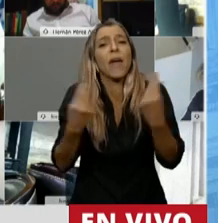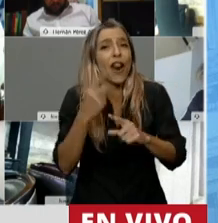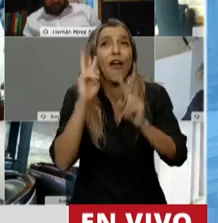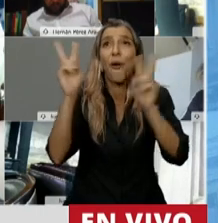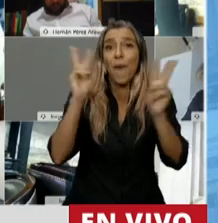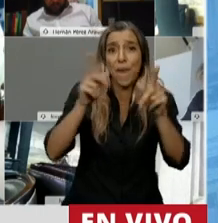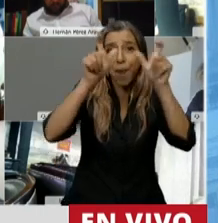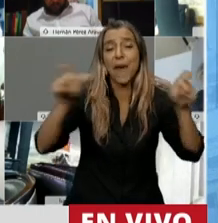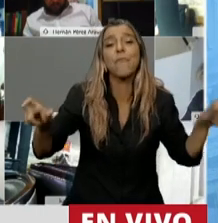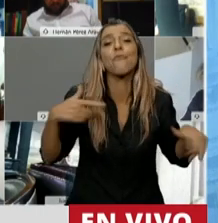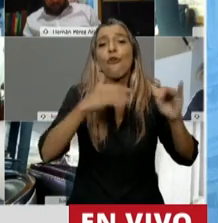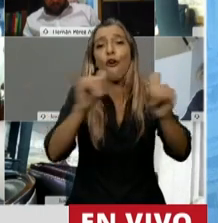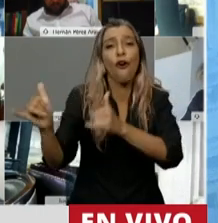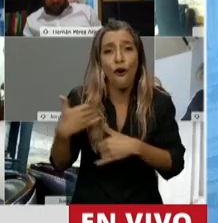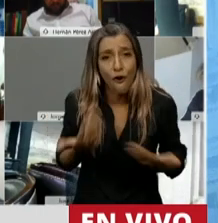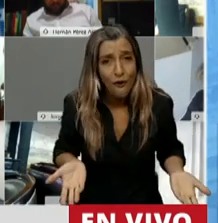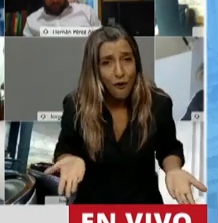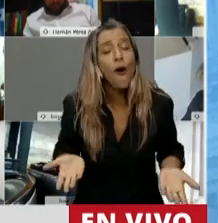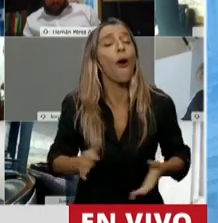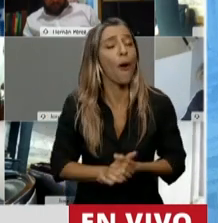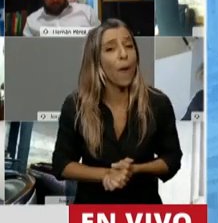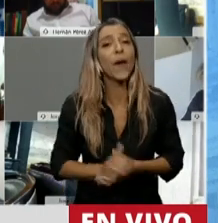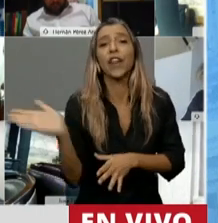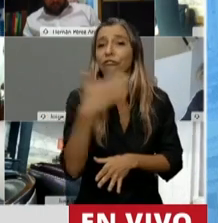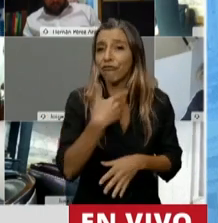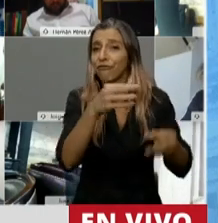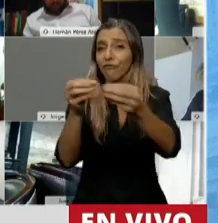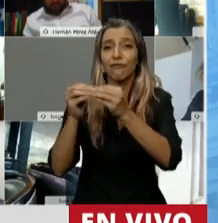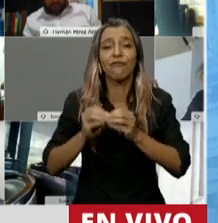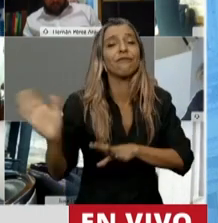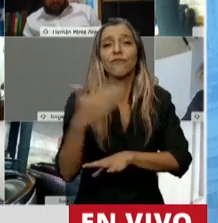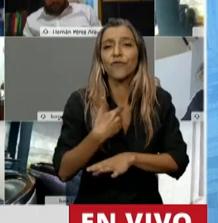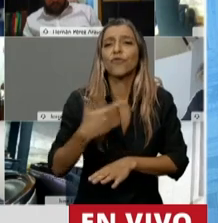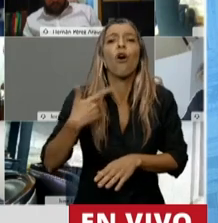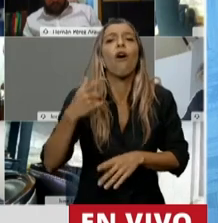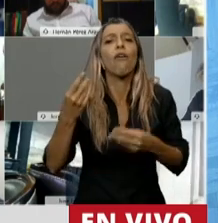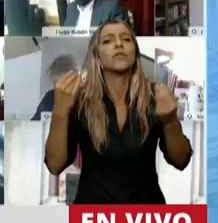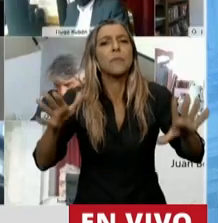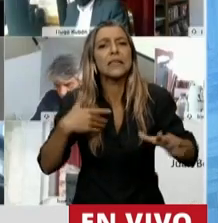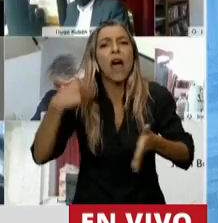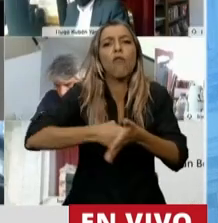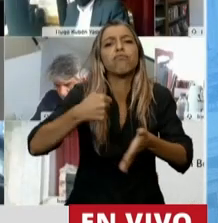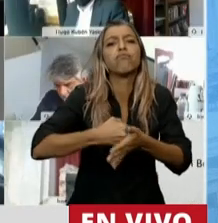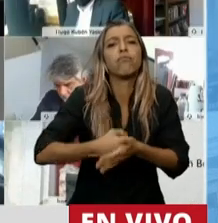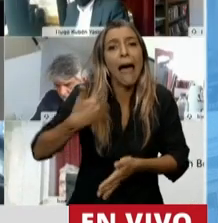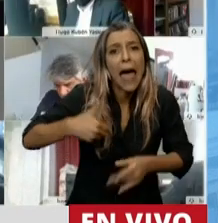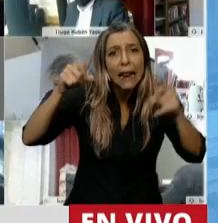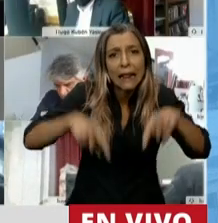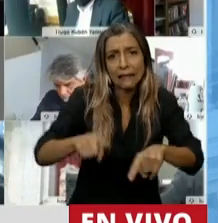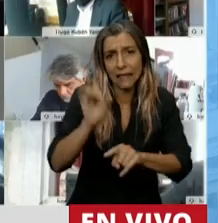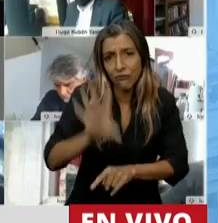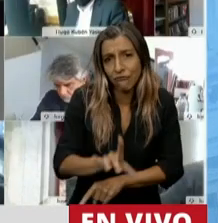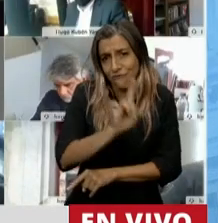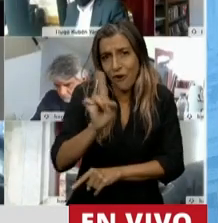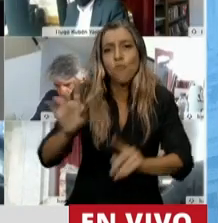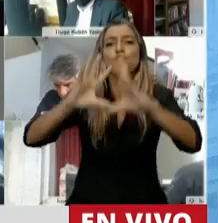pibis, como dicen les compañeres, que están ahí arriba y que aparecieron no solo en Argentina, sino en el mundo entero. Y